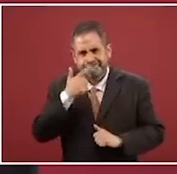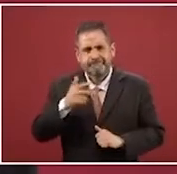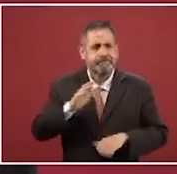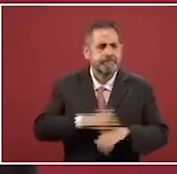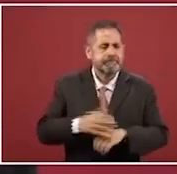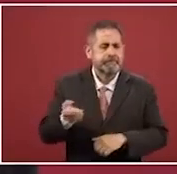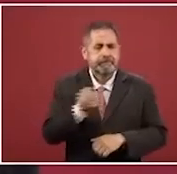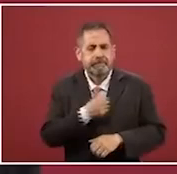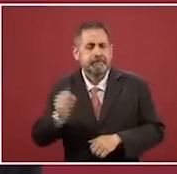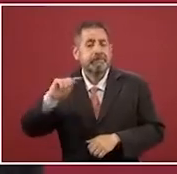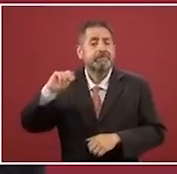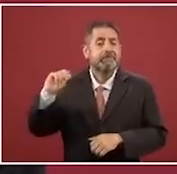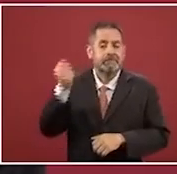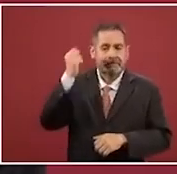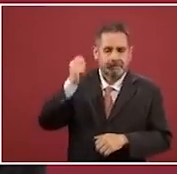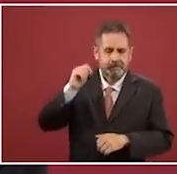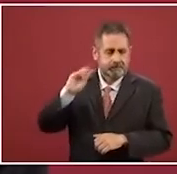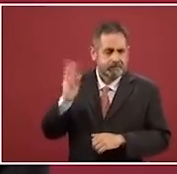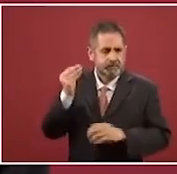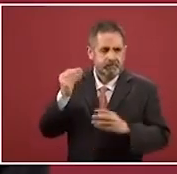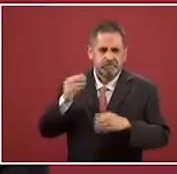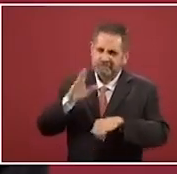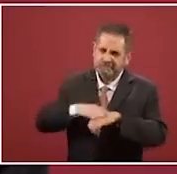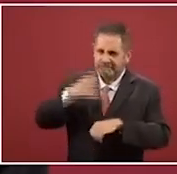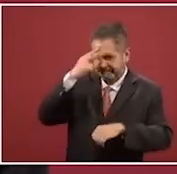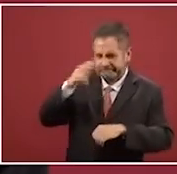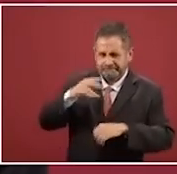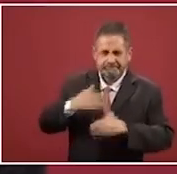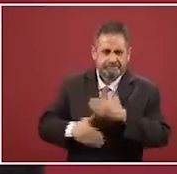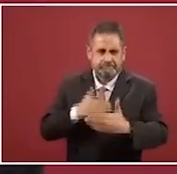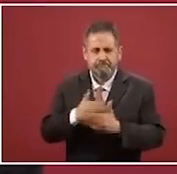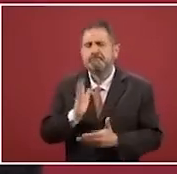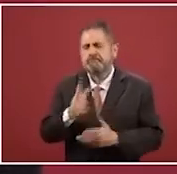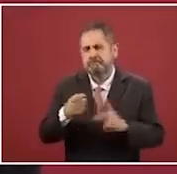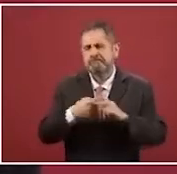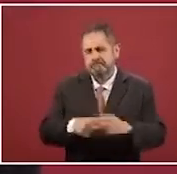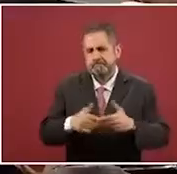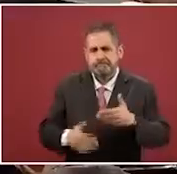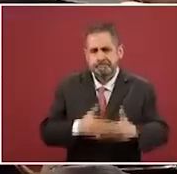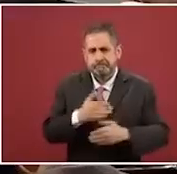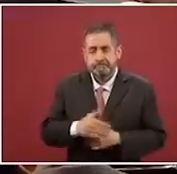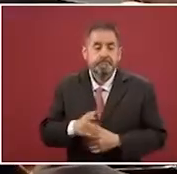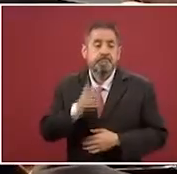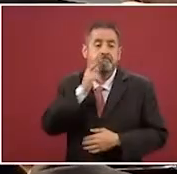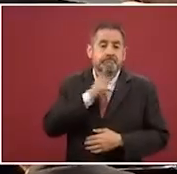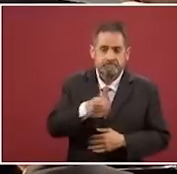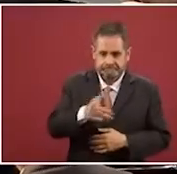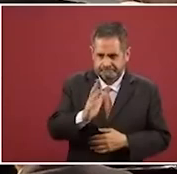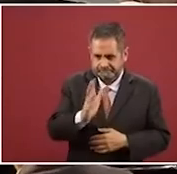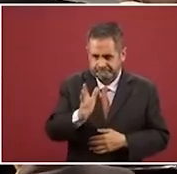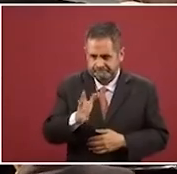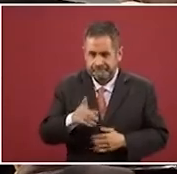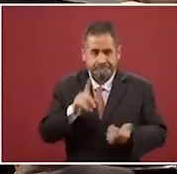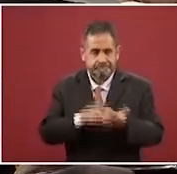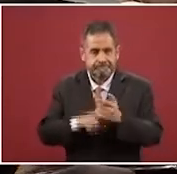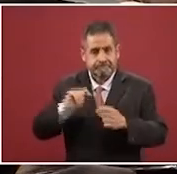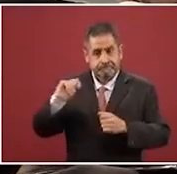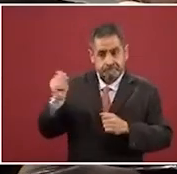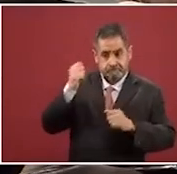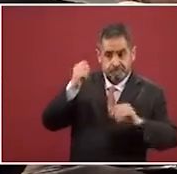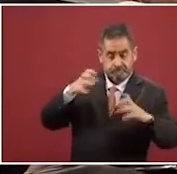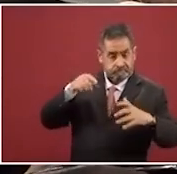desarrollo tecnológico en México. Lo estamos haciendo. En el caso del petróleo, son los